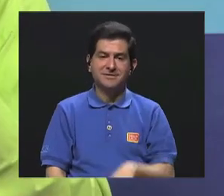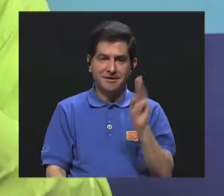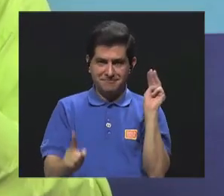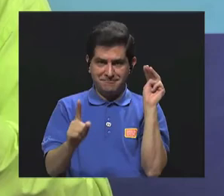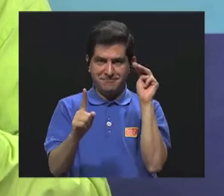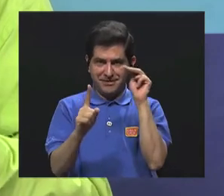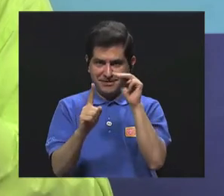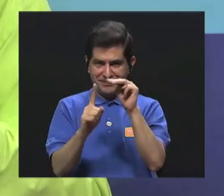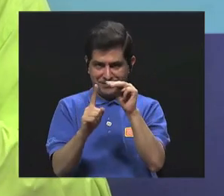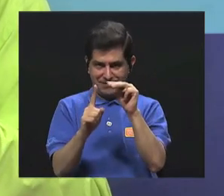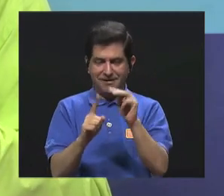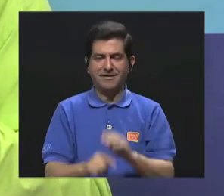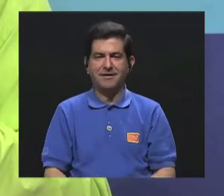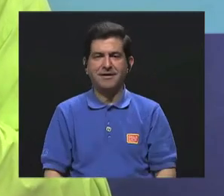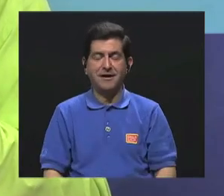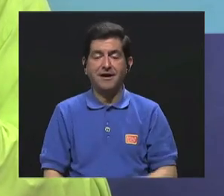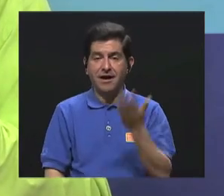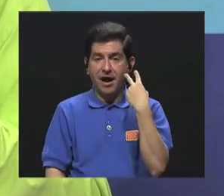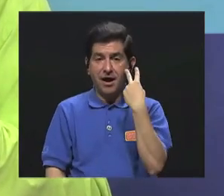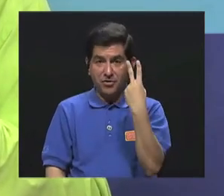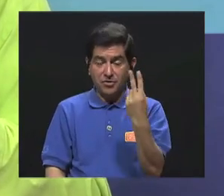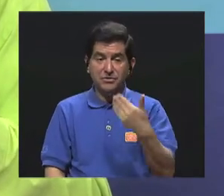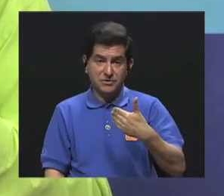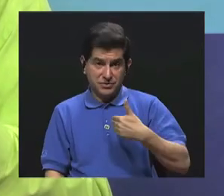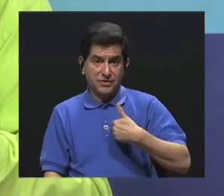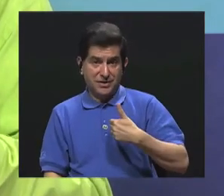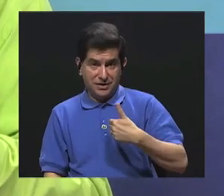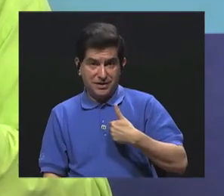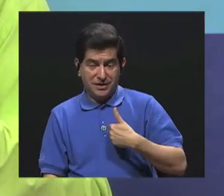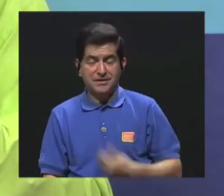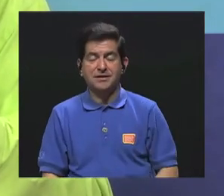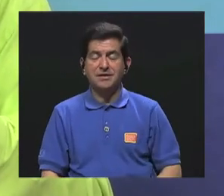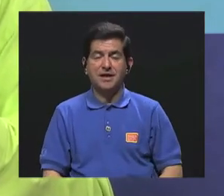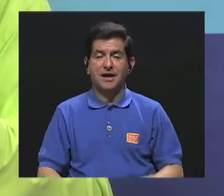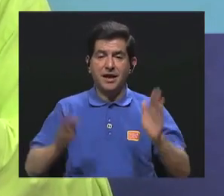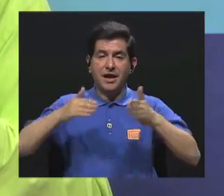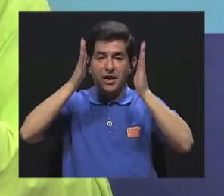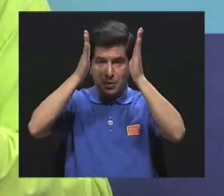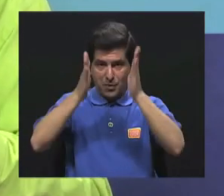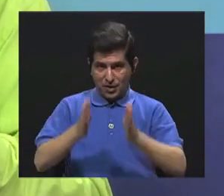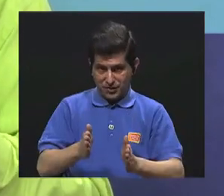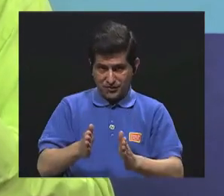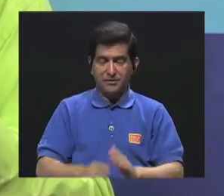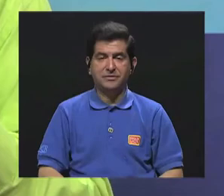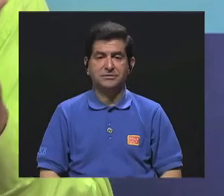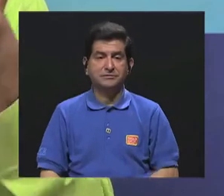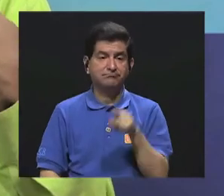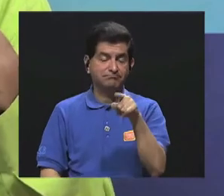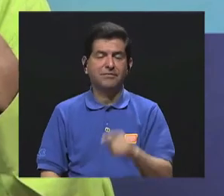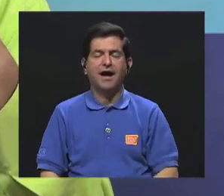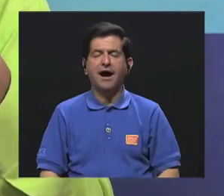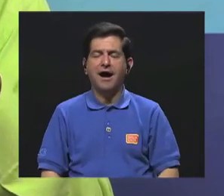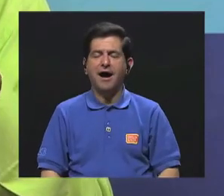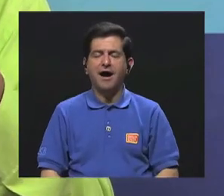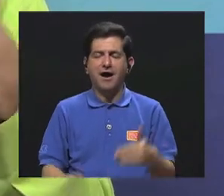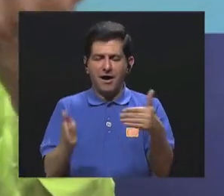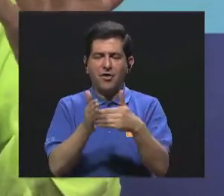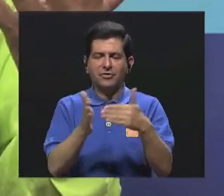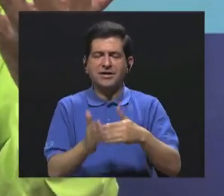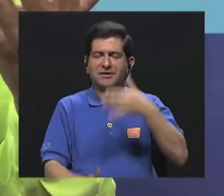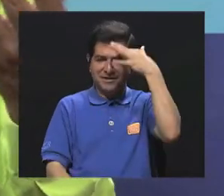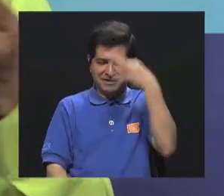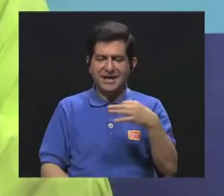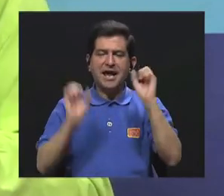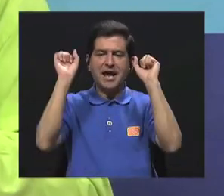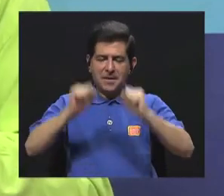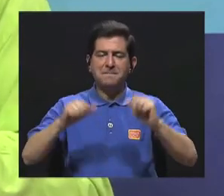mensaje audiovisual de Los Volátiles nos convence una vez más que podemos